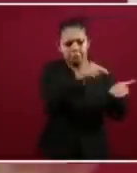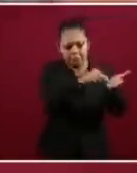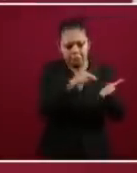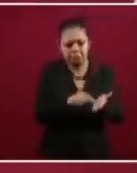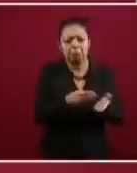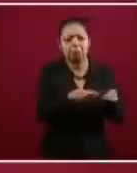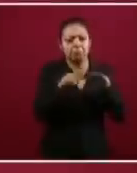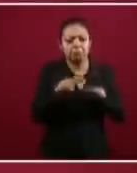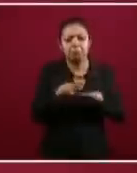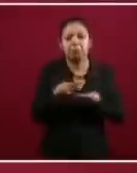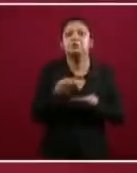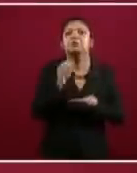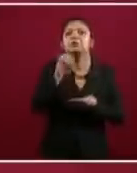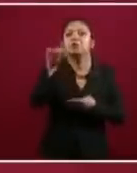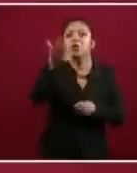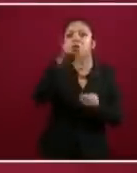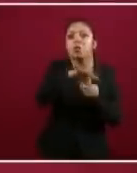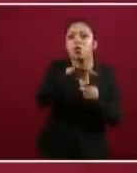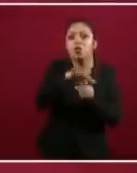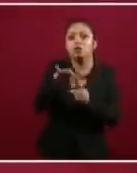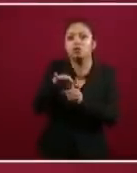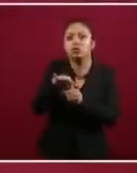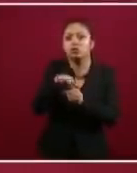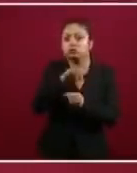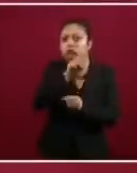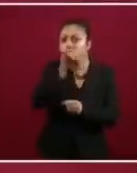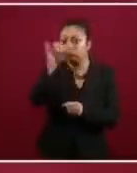se va a votación de nuevo,